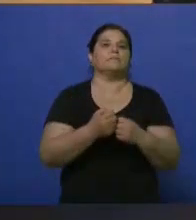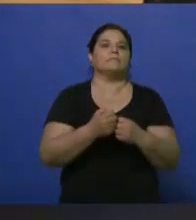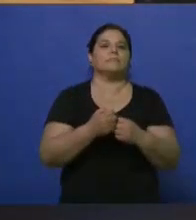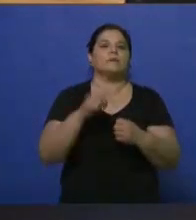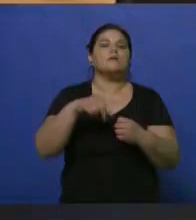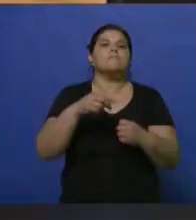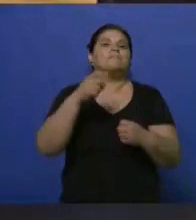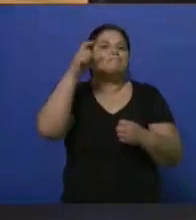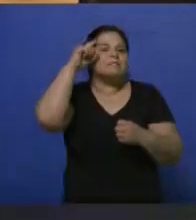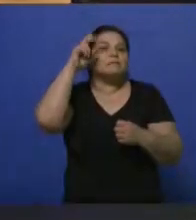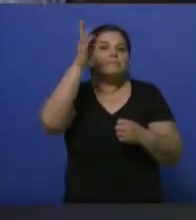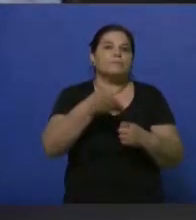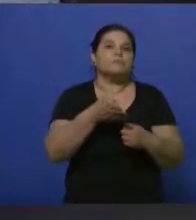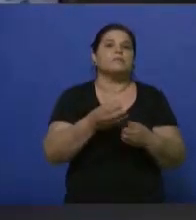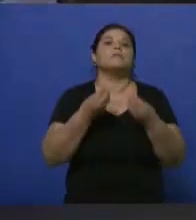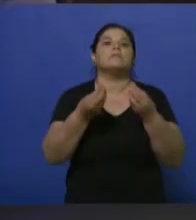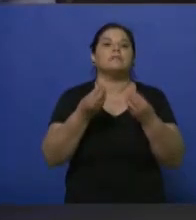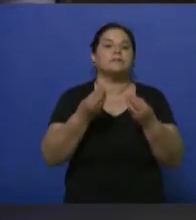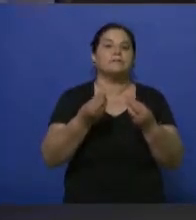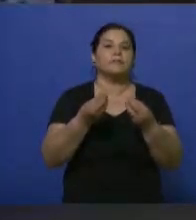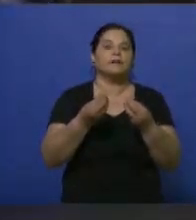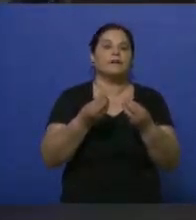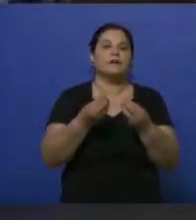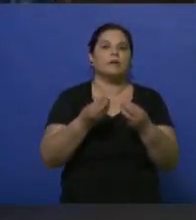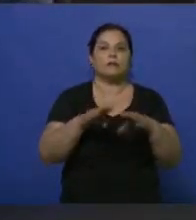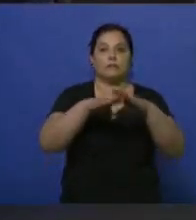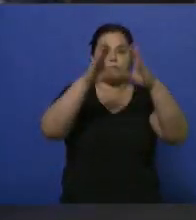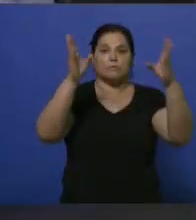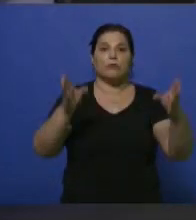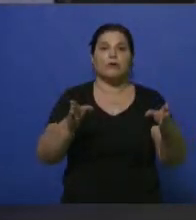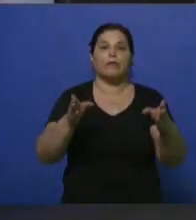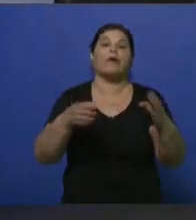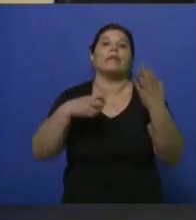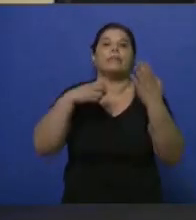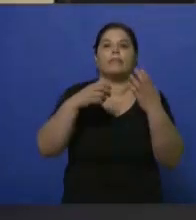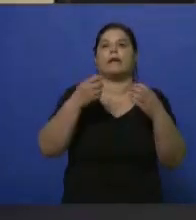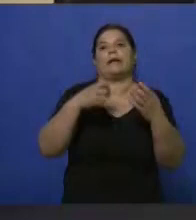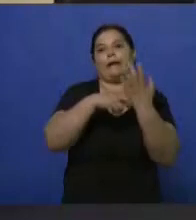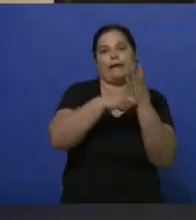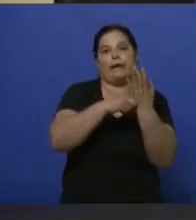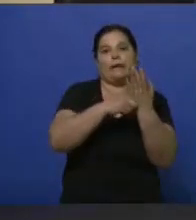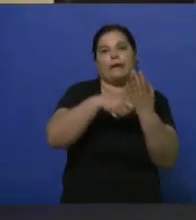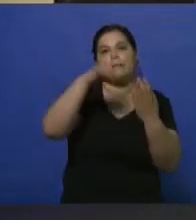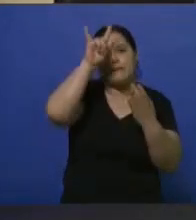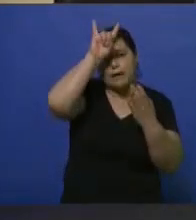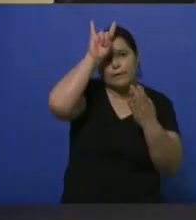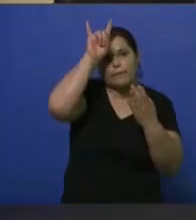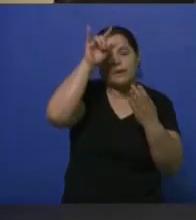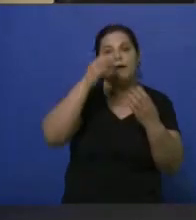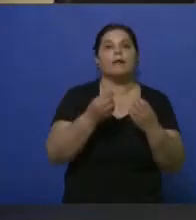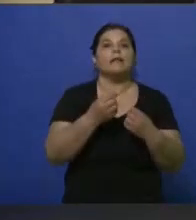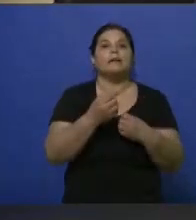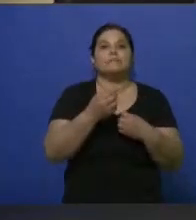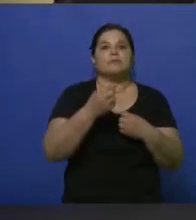del 10%. ¿Y con qué se encuentra? Con que tiene un contenedor de carne vacuna para el sudeste de Asia que vale 15 millones de